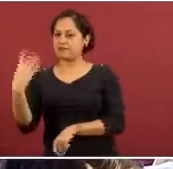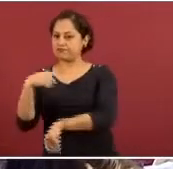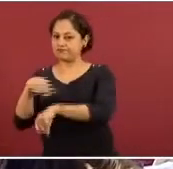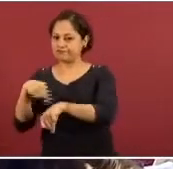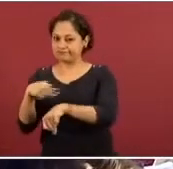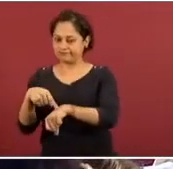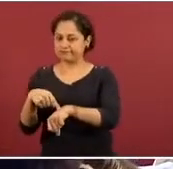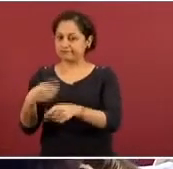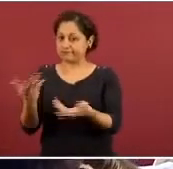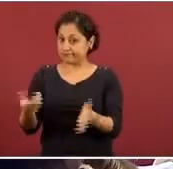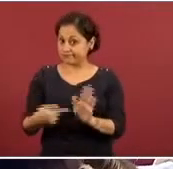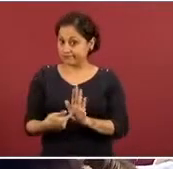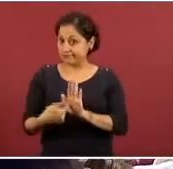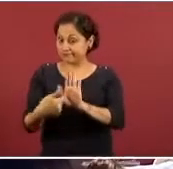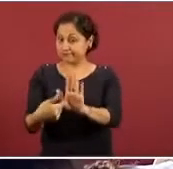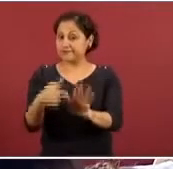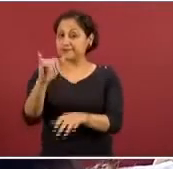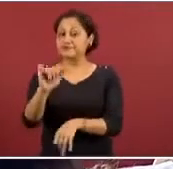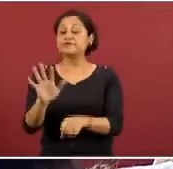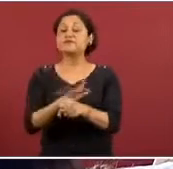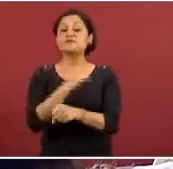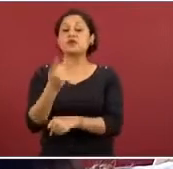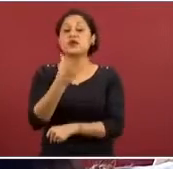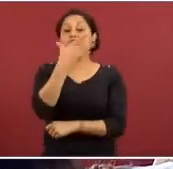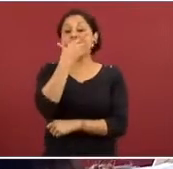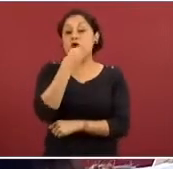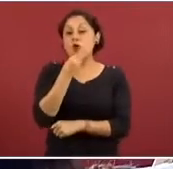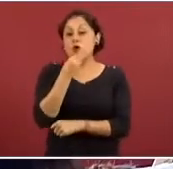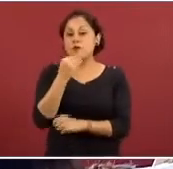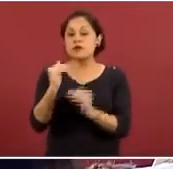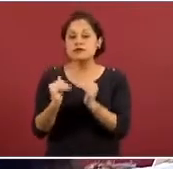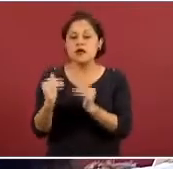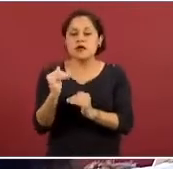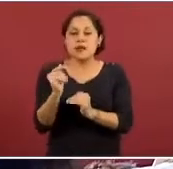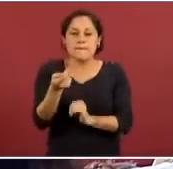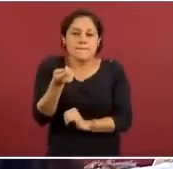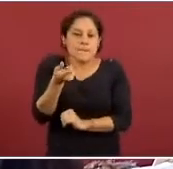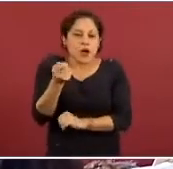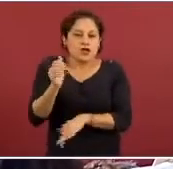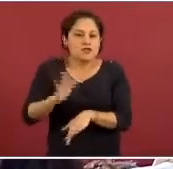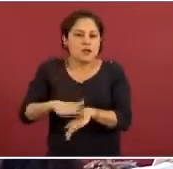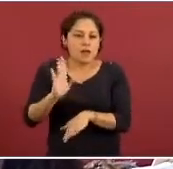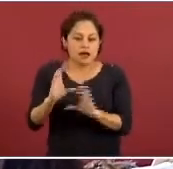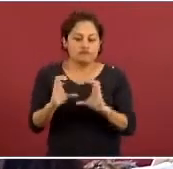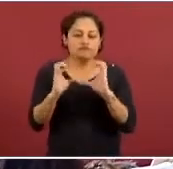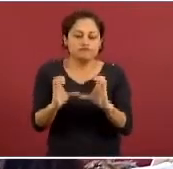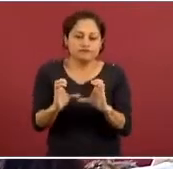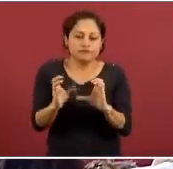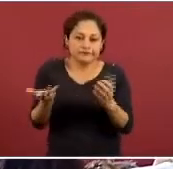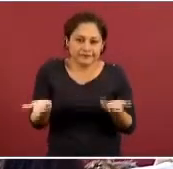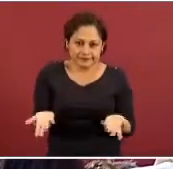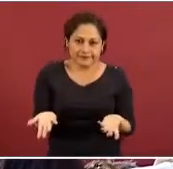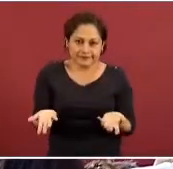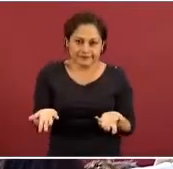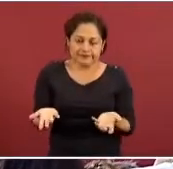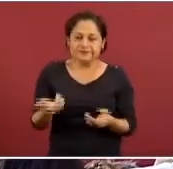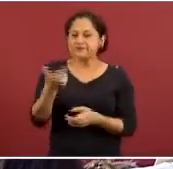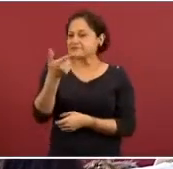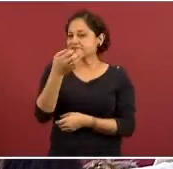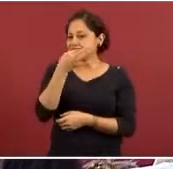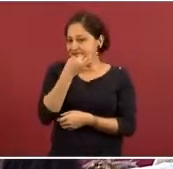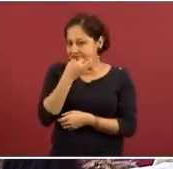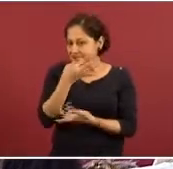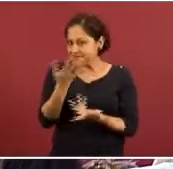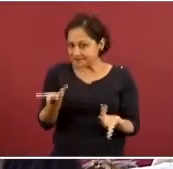ha cambiado en que los hombres han aumentado 7 minutos su tiempo de cuidado. Esta contingencia tiene